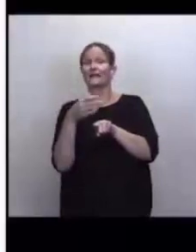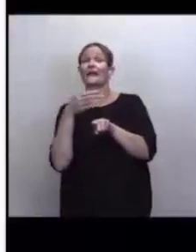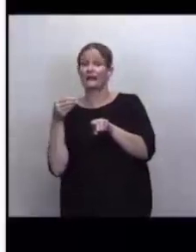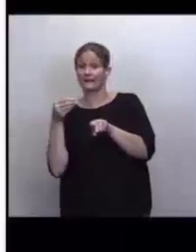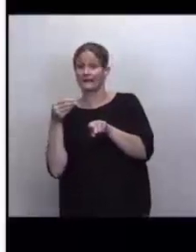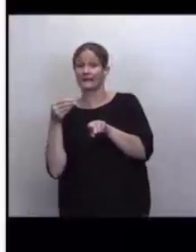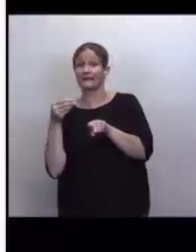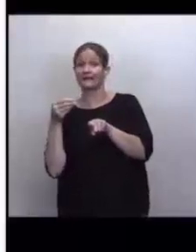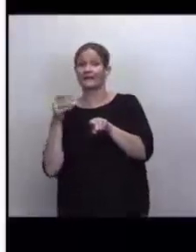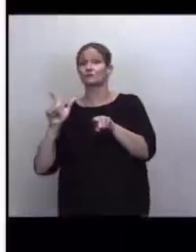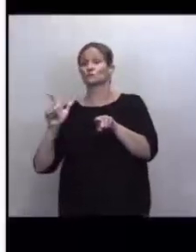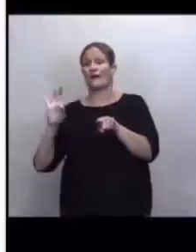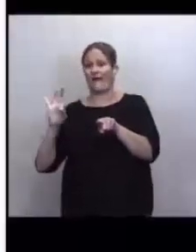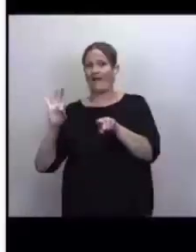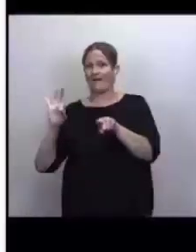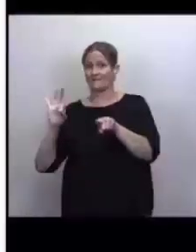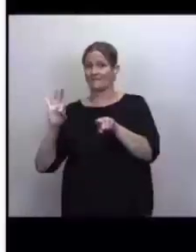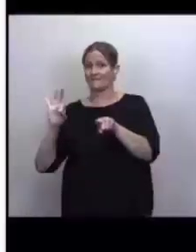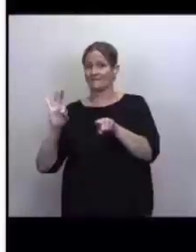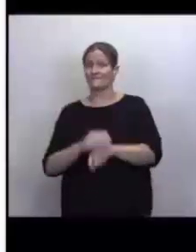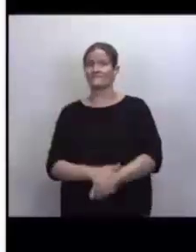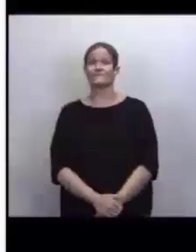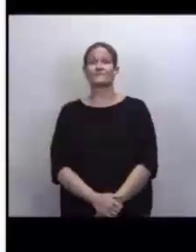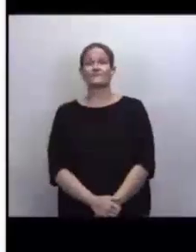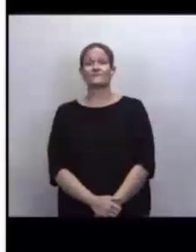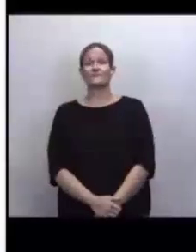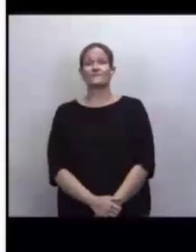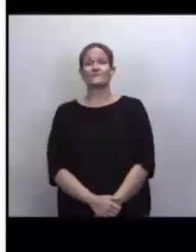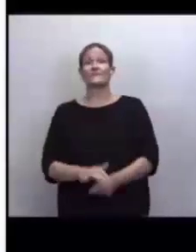salida 16A y 29.